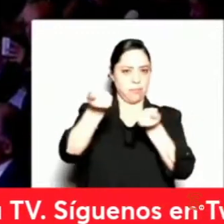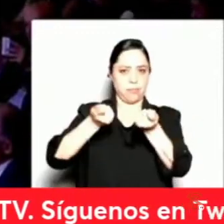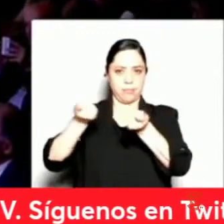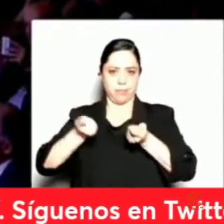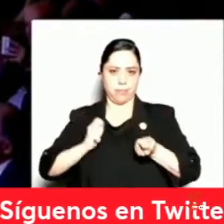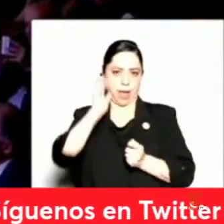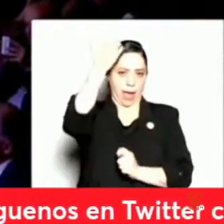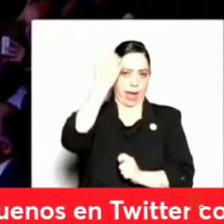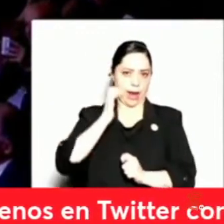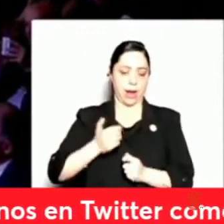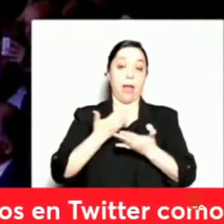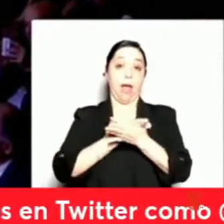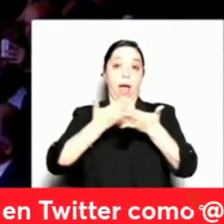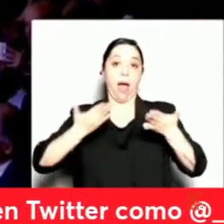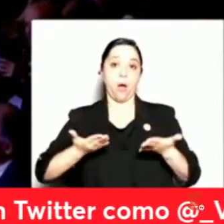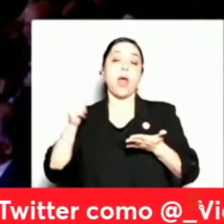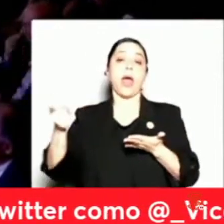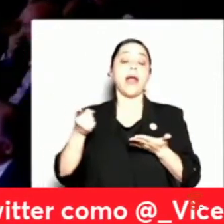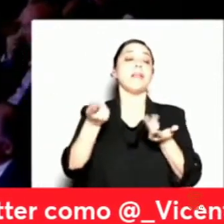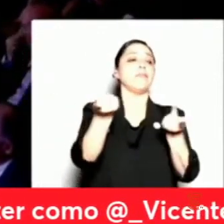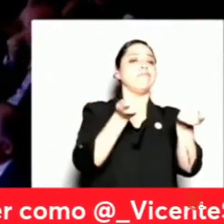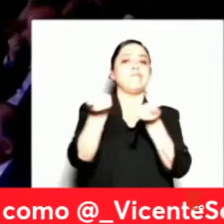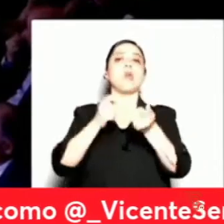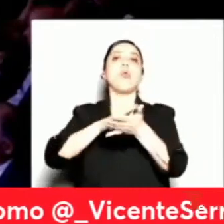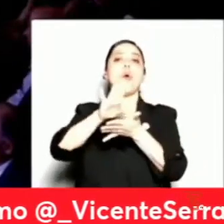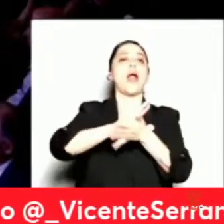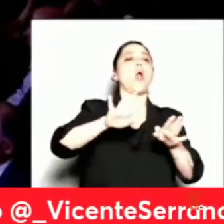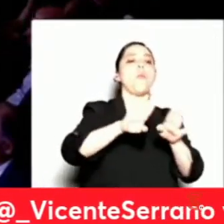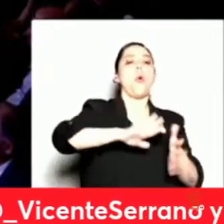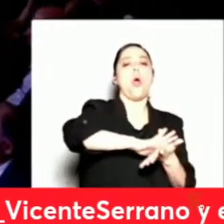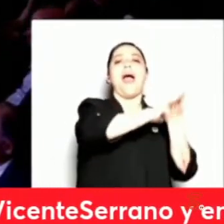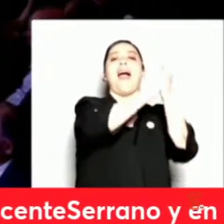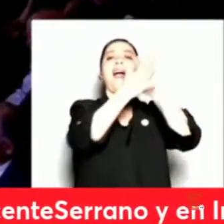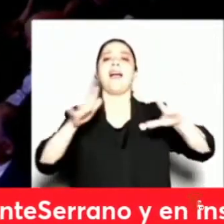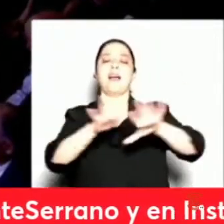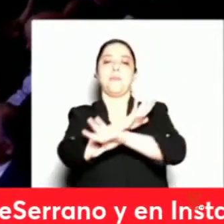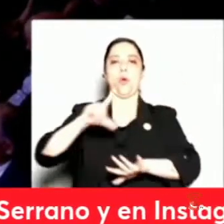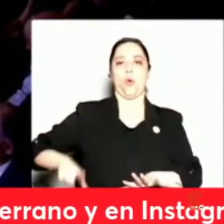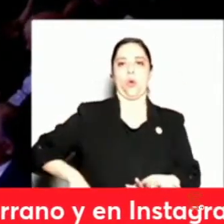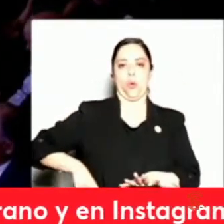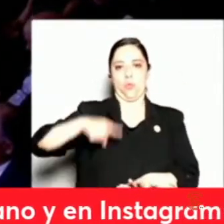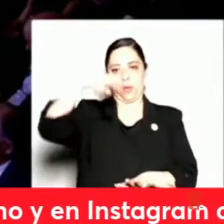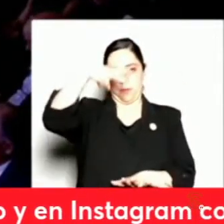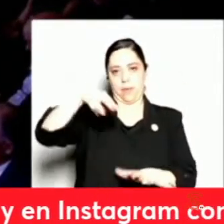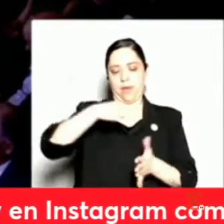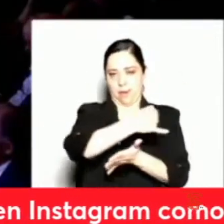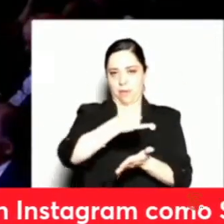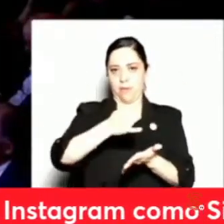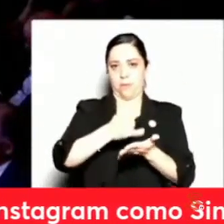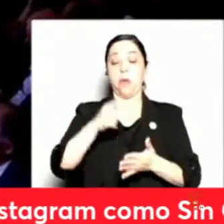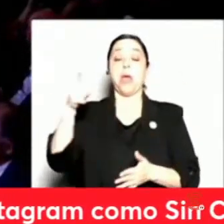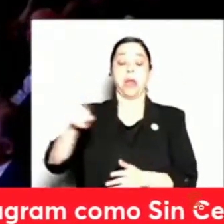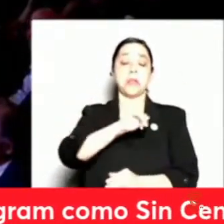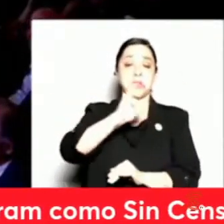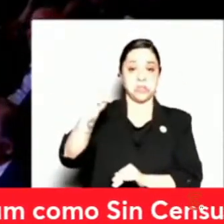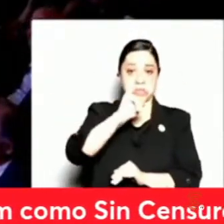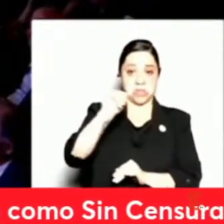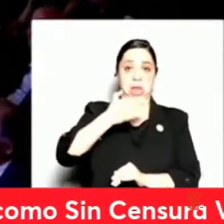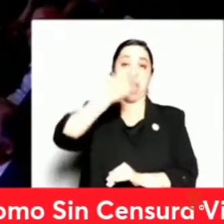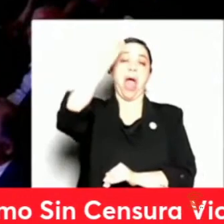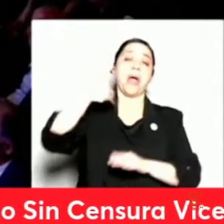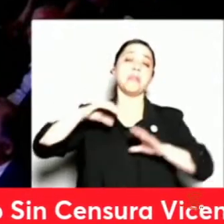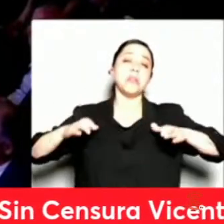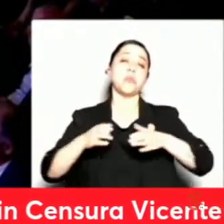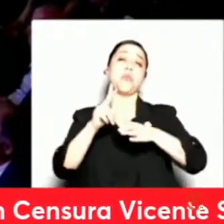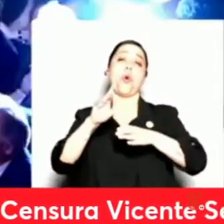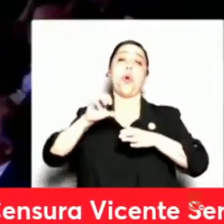y actualmente coordina el equipo de transición de la jefa de gobierno electa en la Ciudad de México. dirigente político de izquierda desde el Partido Comunista Mexicano